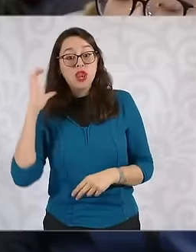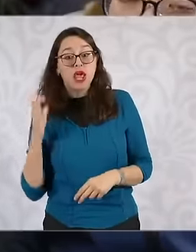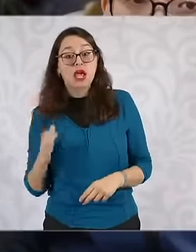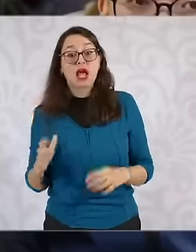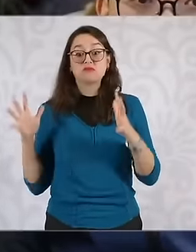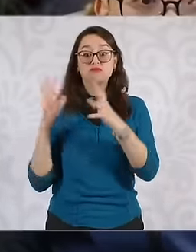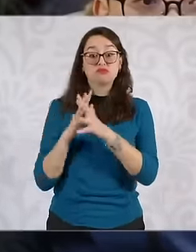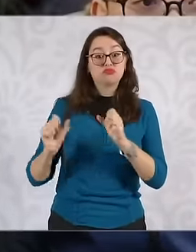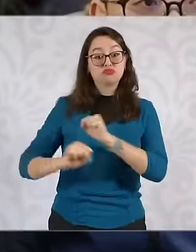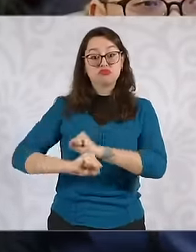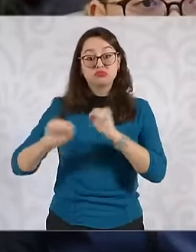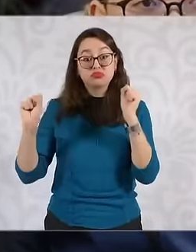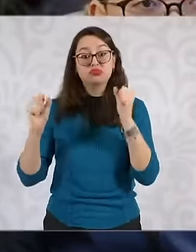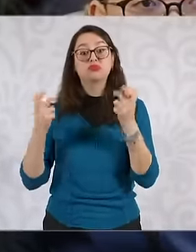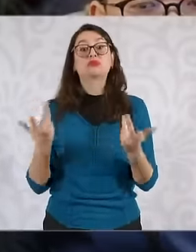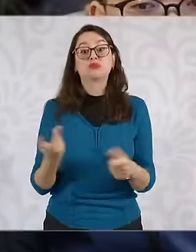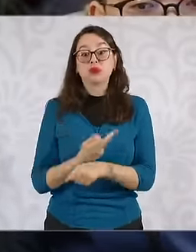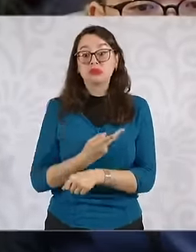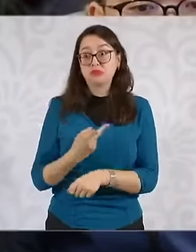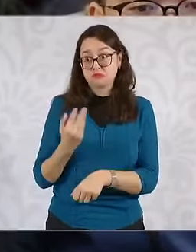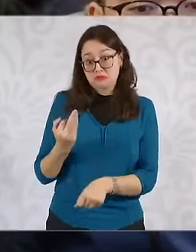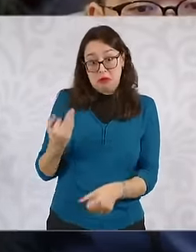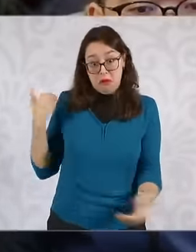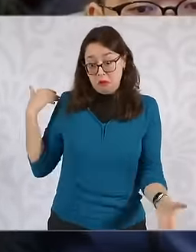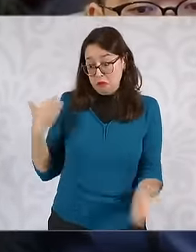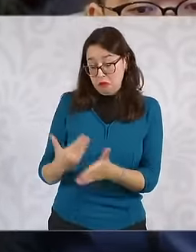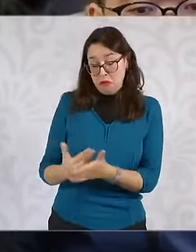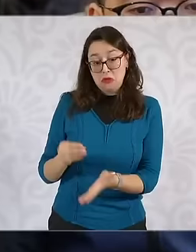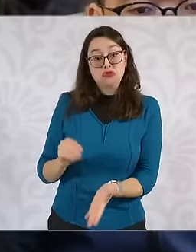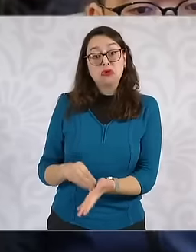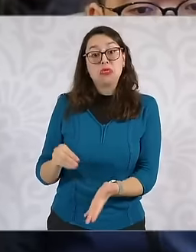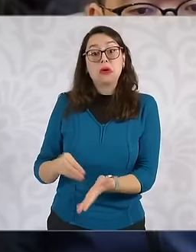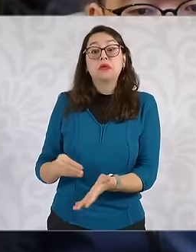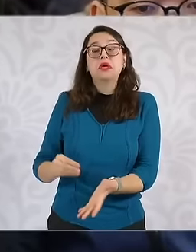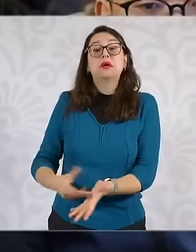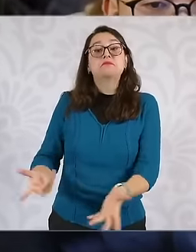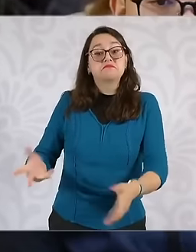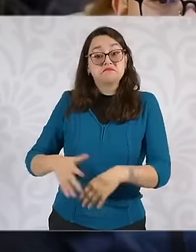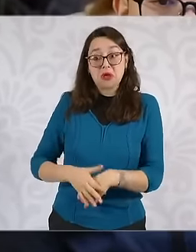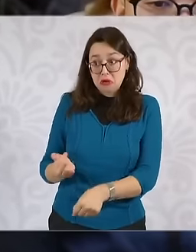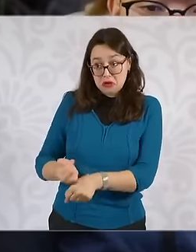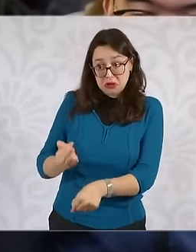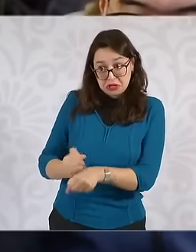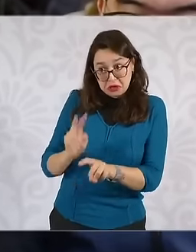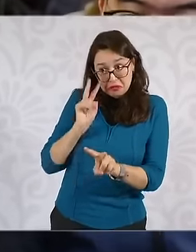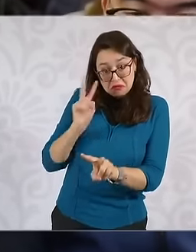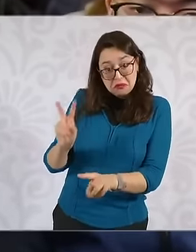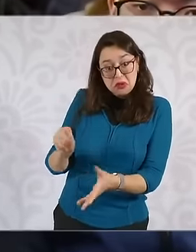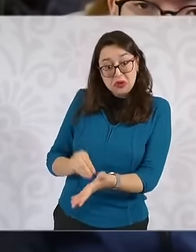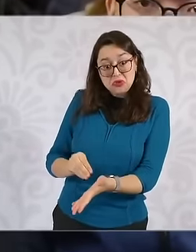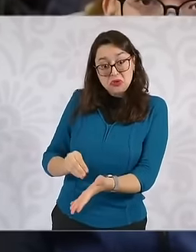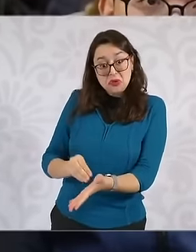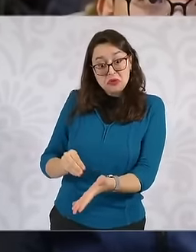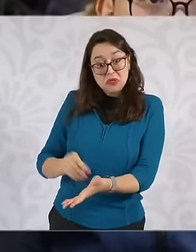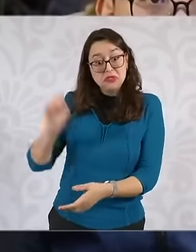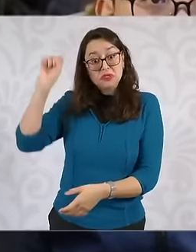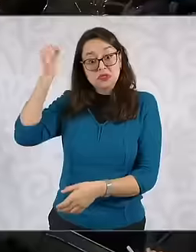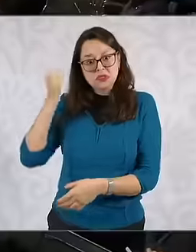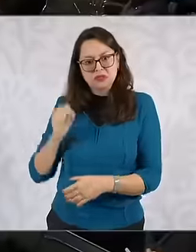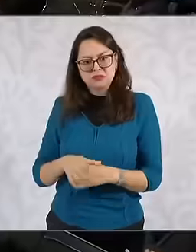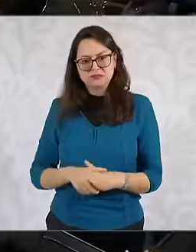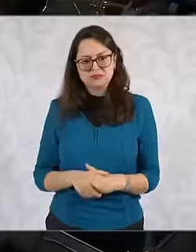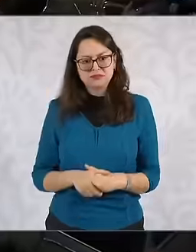pues algo que decir sobre esto? Porque ha seguido la violencia, se ha desatado más en Sinaloa. Bueno, pero nada más no, en Sinaloa. No tiene que